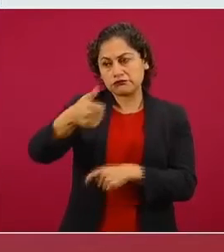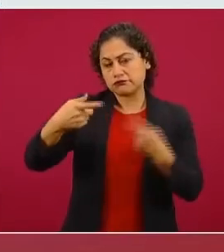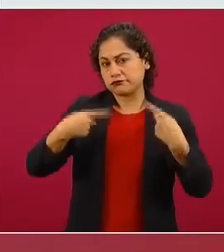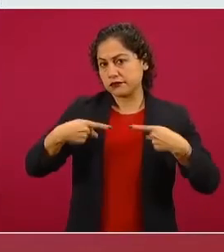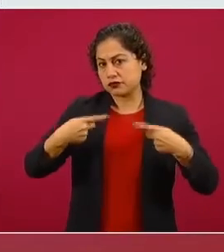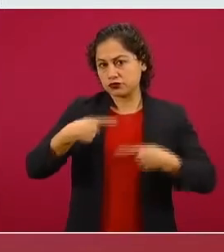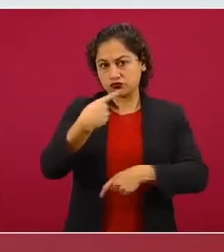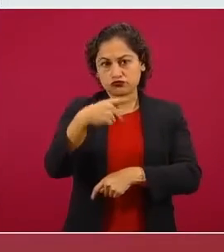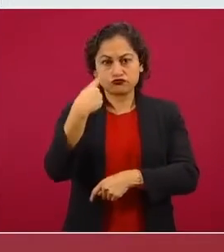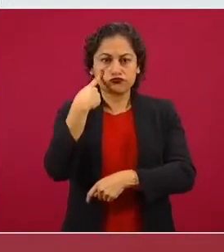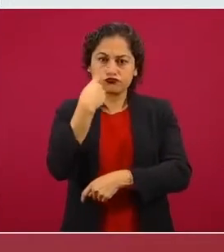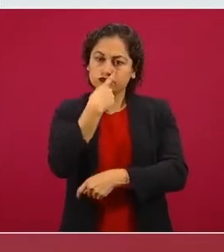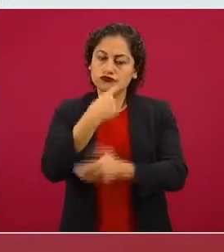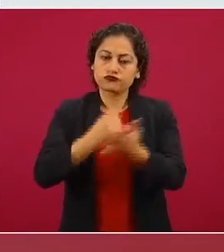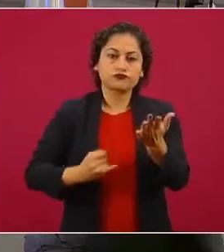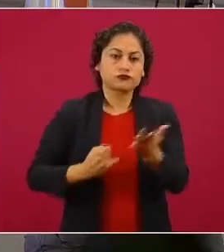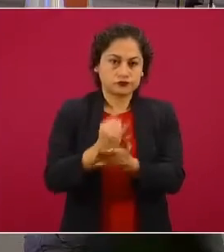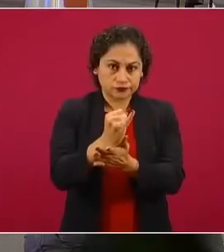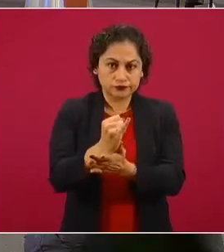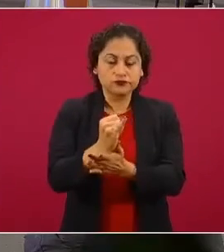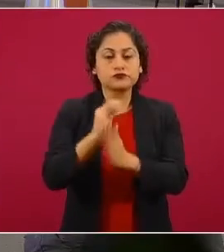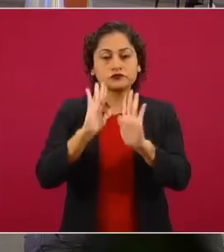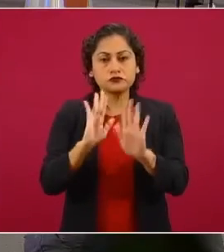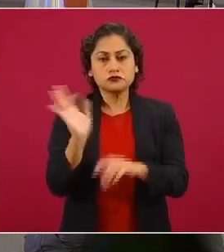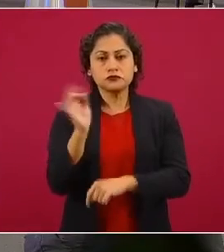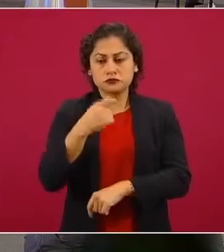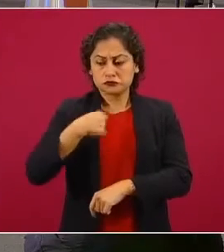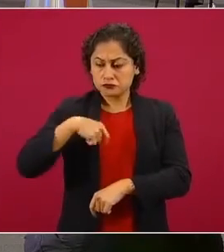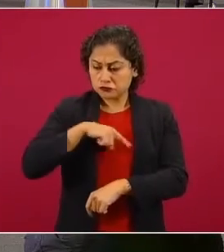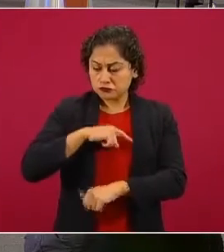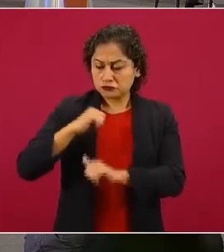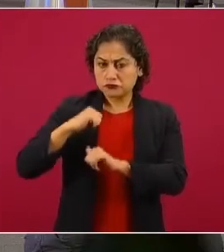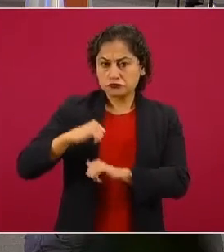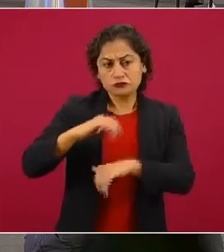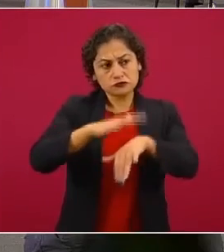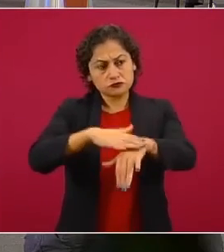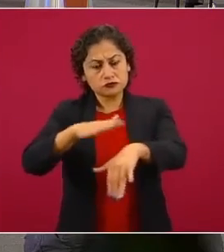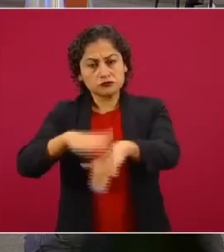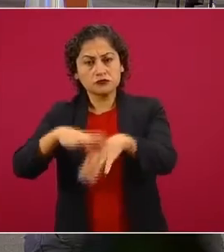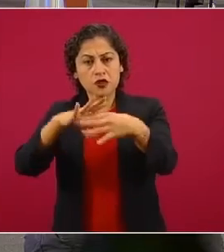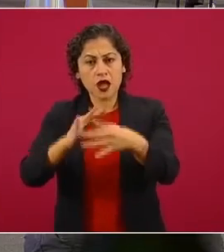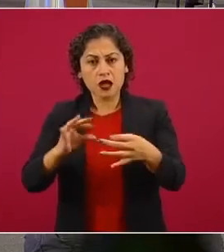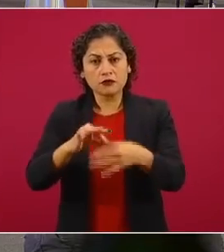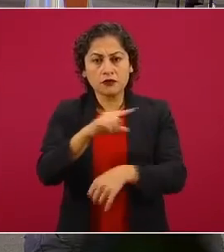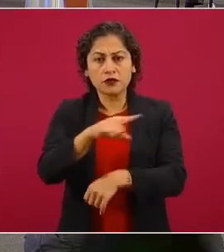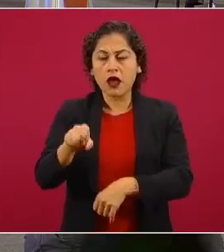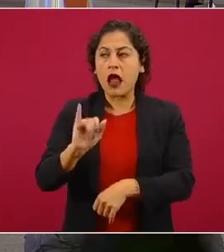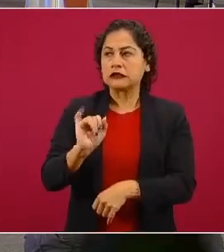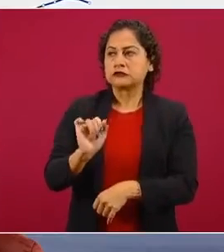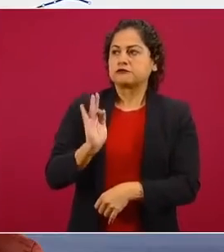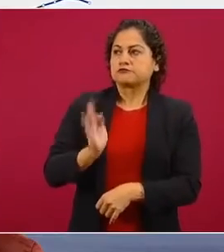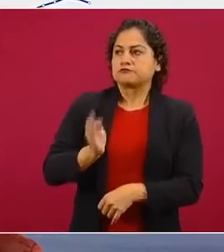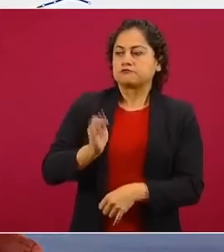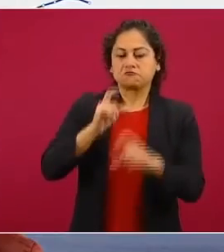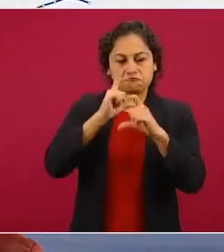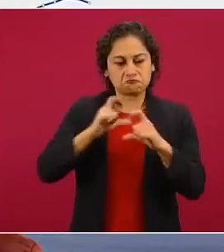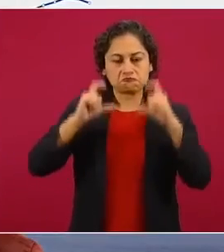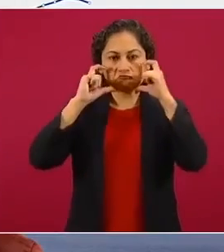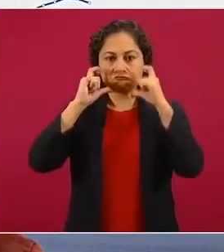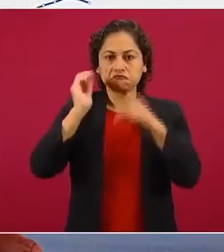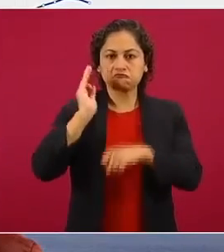y las personas lo van a hacer con agrado y gusto si tienen claro el por qué, el para qué, de qué manera